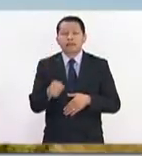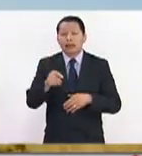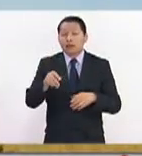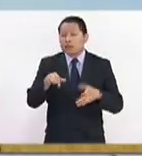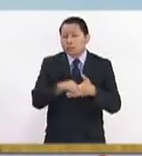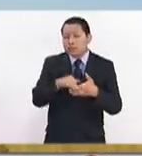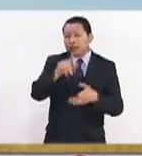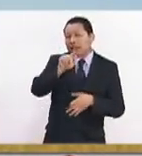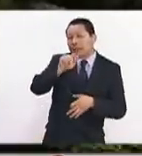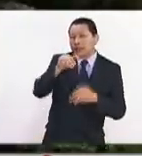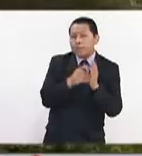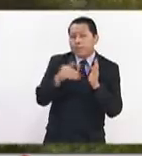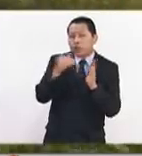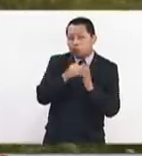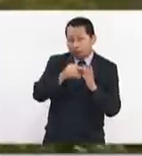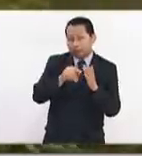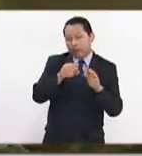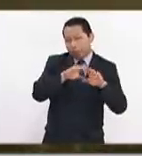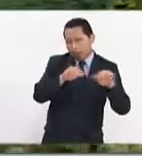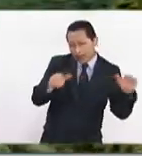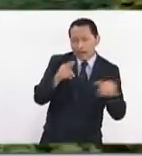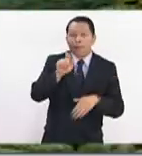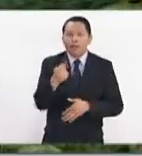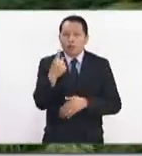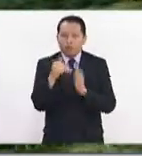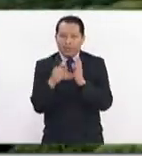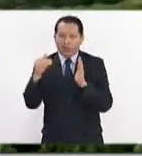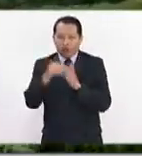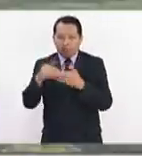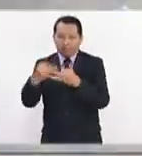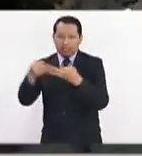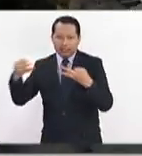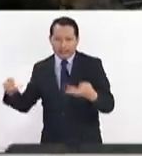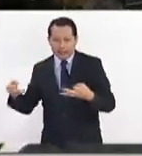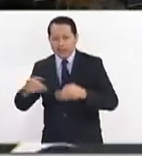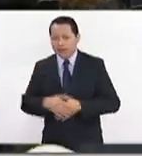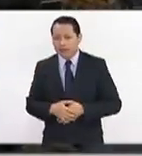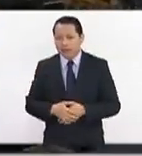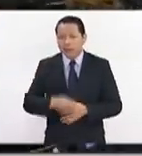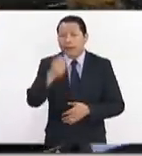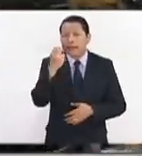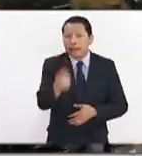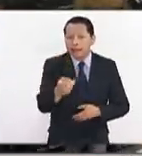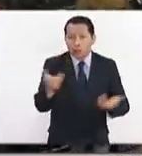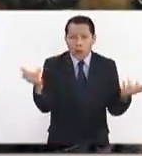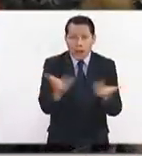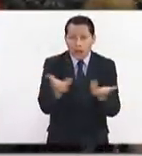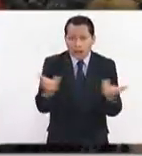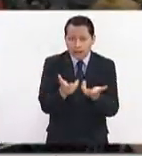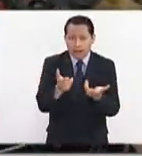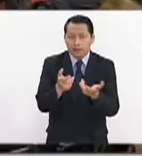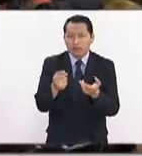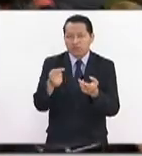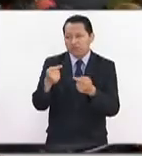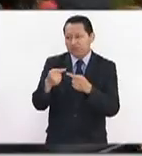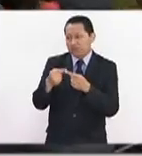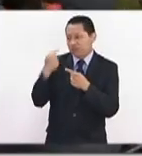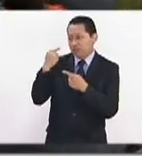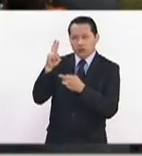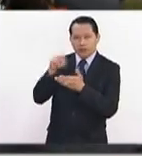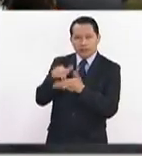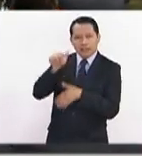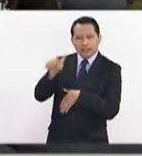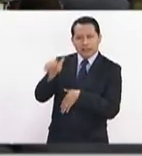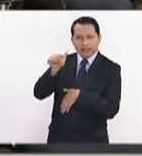70 millones en zonas marinas y 21 millones en zonas terrestres. Con estas acciones, desde 2016 nos unimos